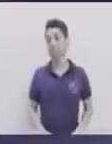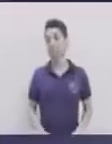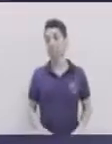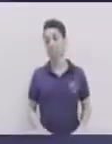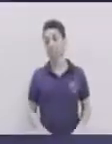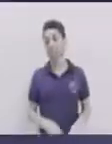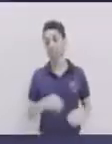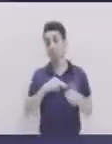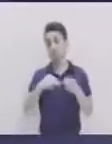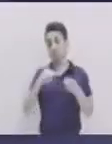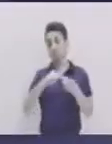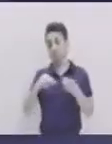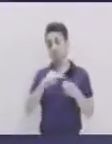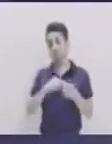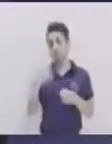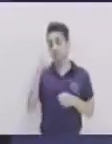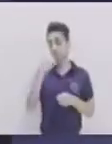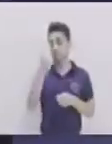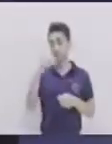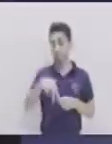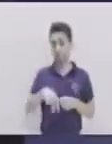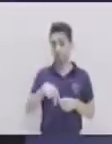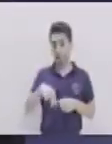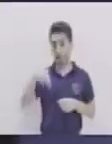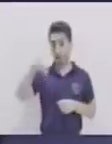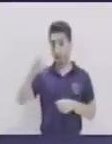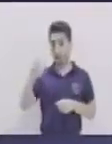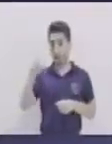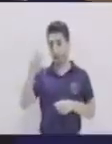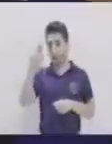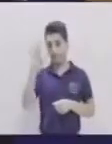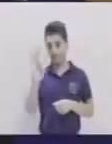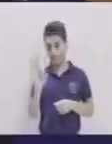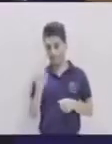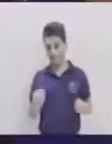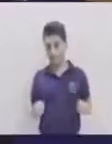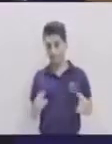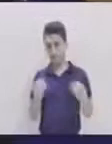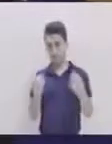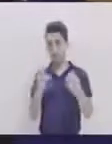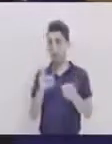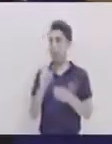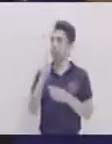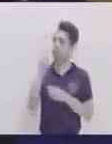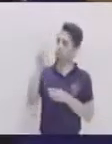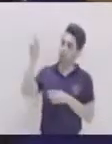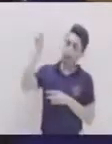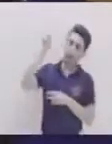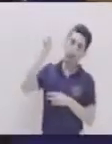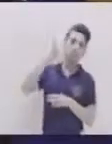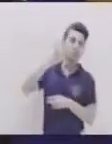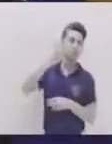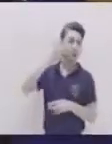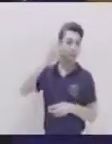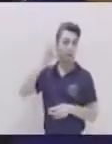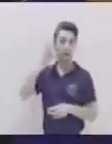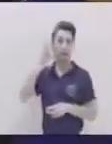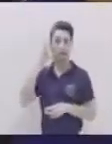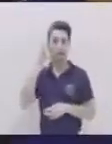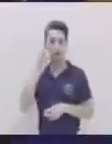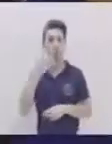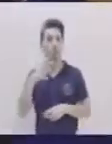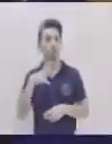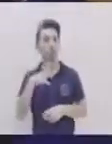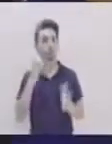Fíjense que en el municipio de San Pedro, Zacatepeque, allá en el departamento de San Marcos,